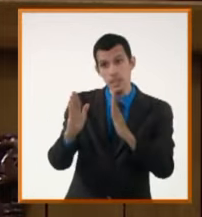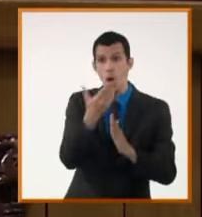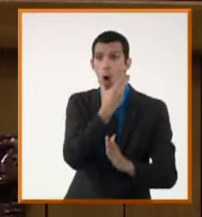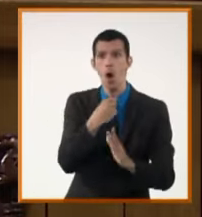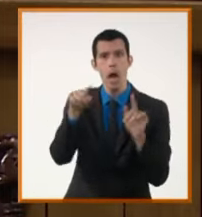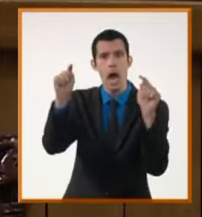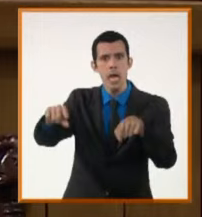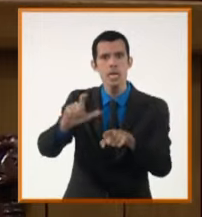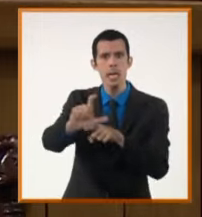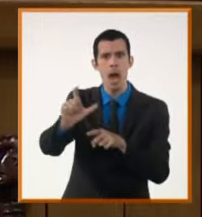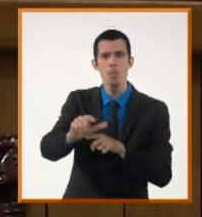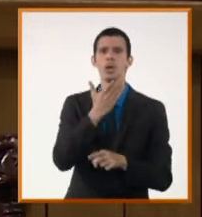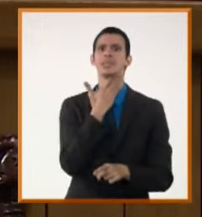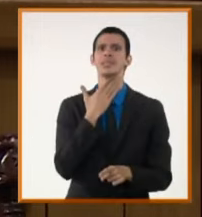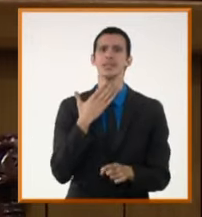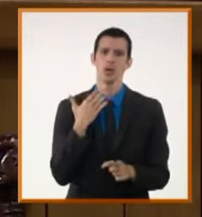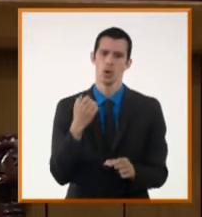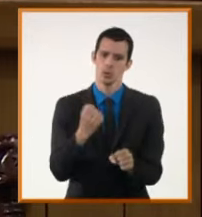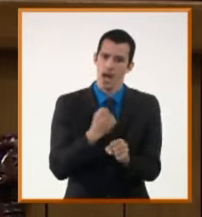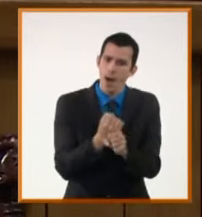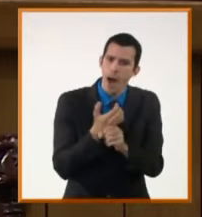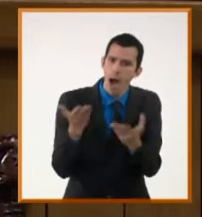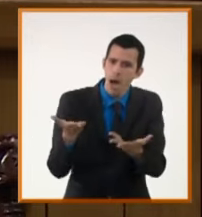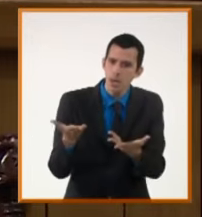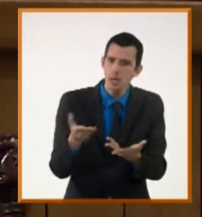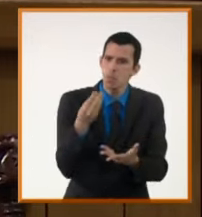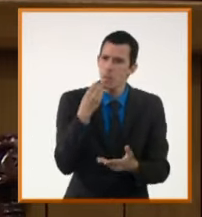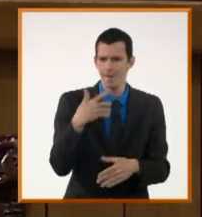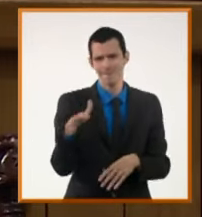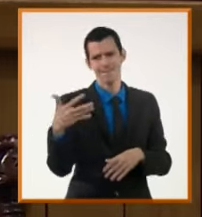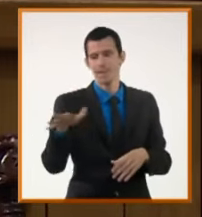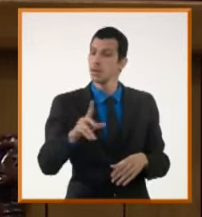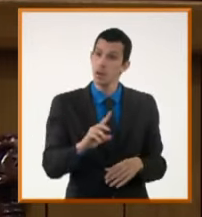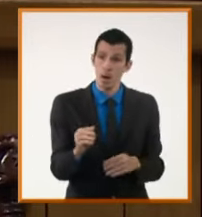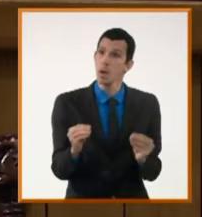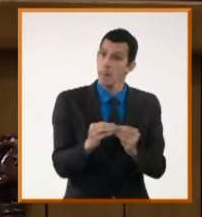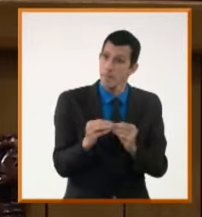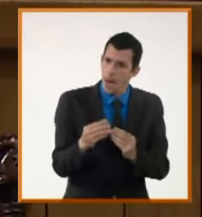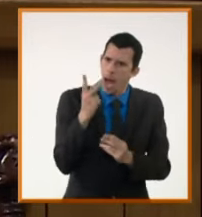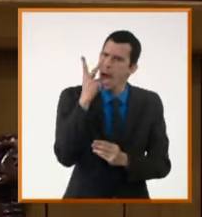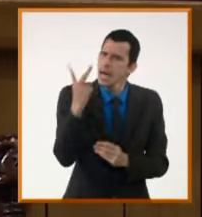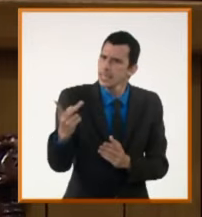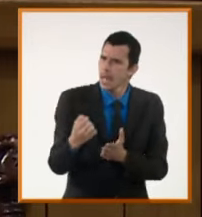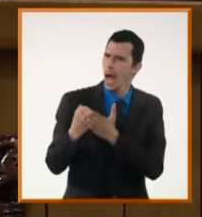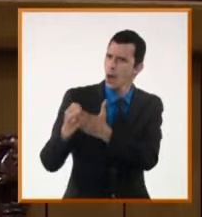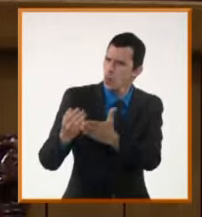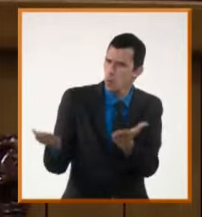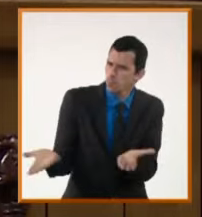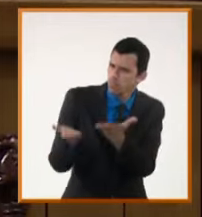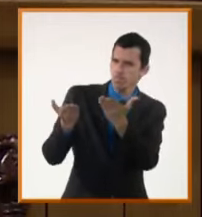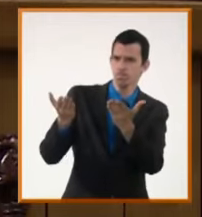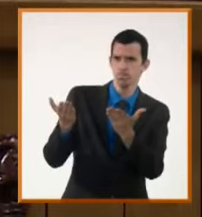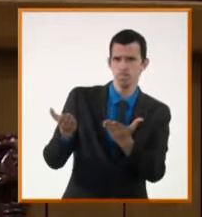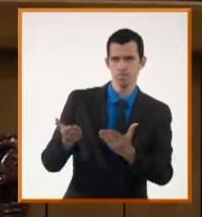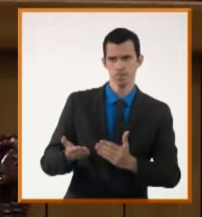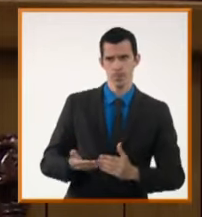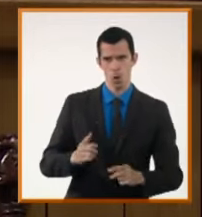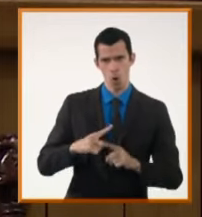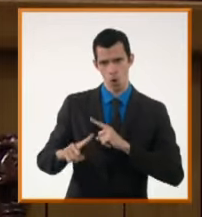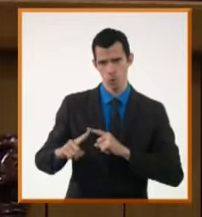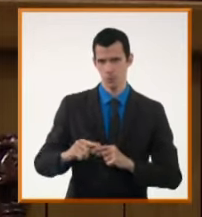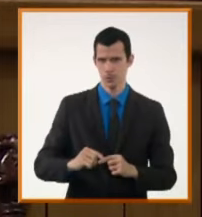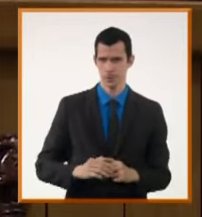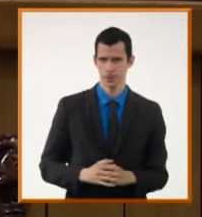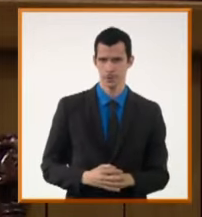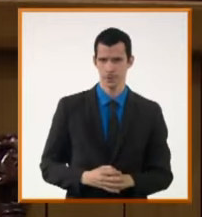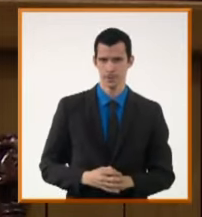que no se vayan para la ciudad, y hay un programa que también se está implementando. Y también se han aprobado,